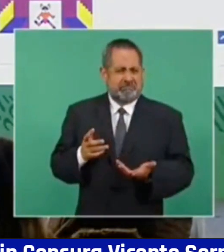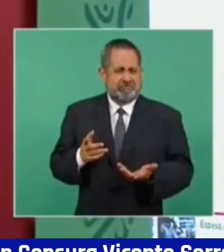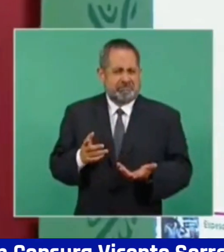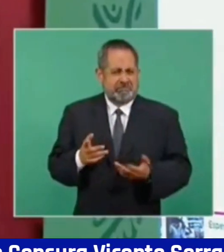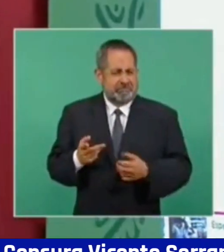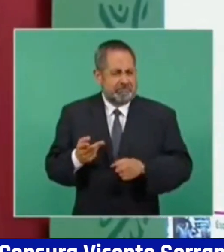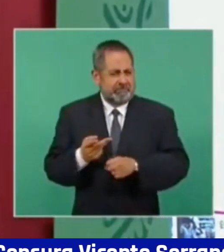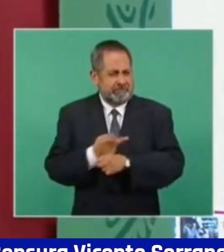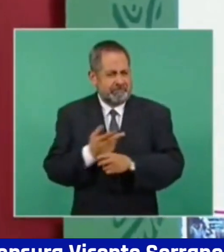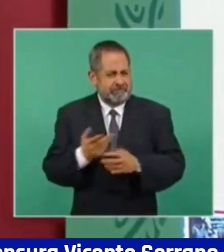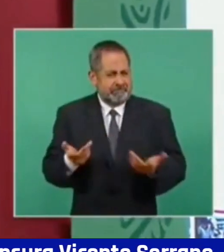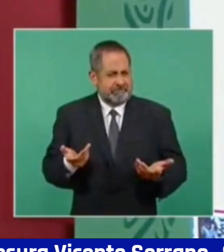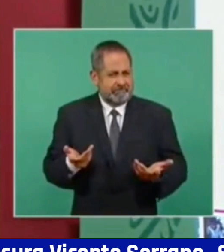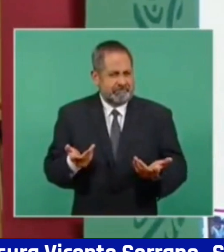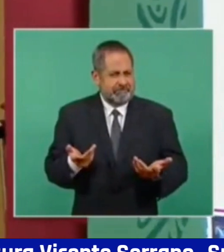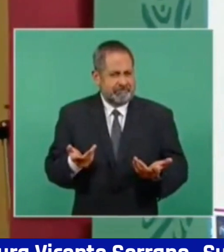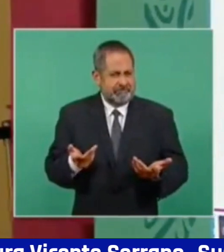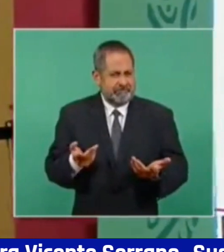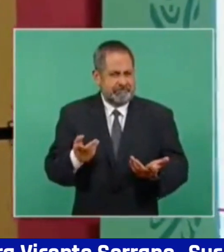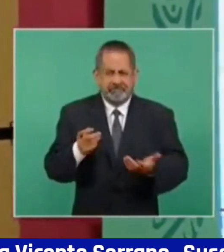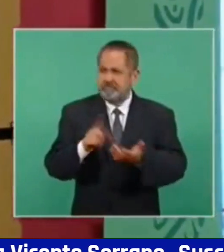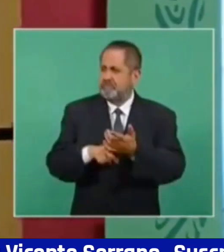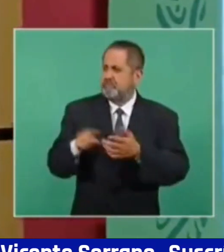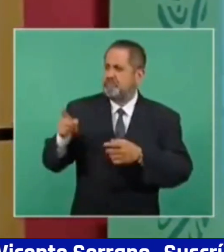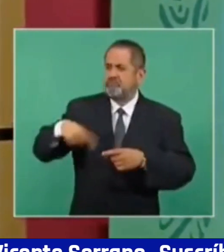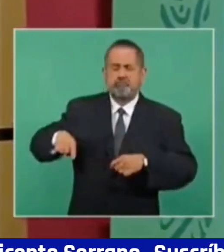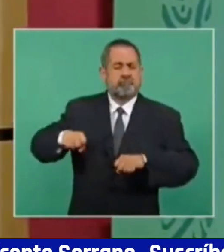qué ha pasado con el poder,